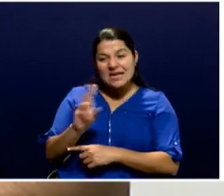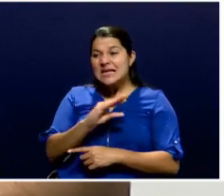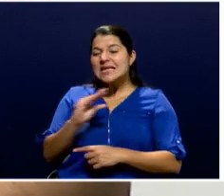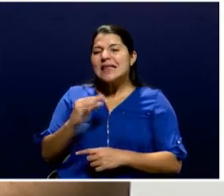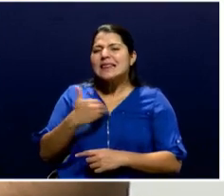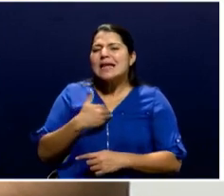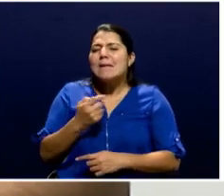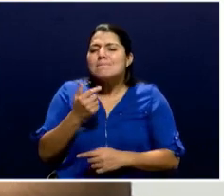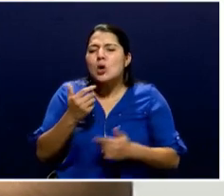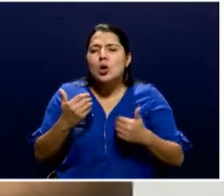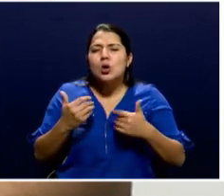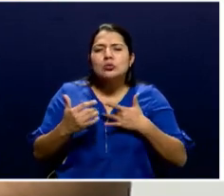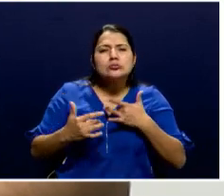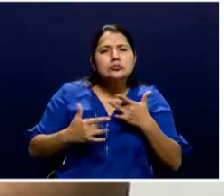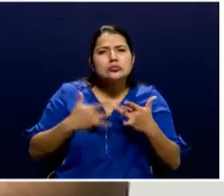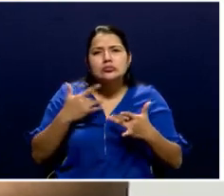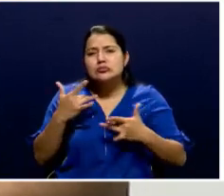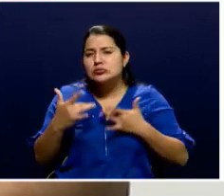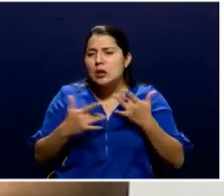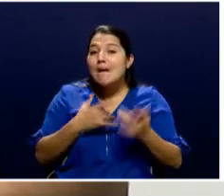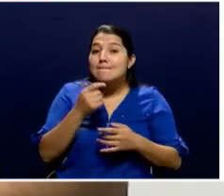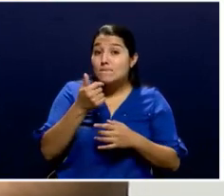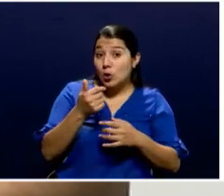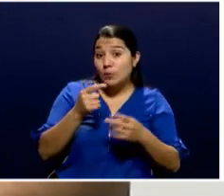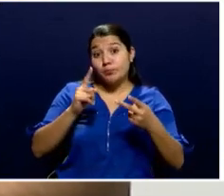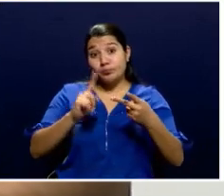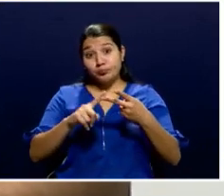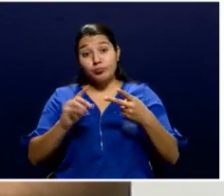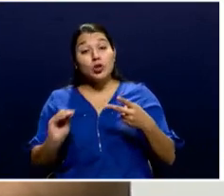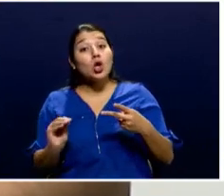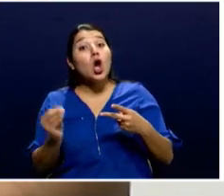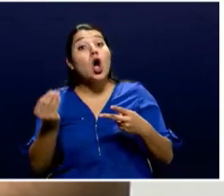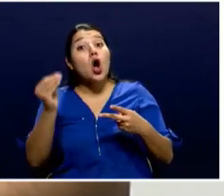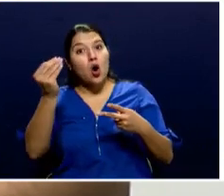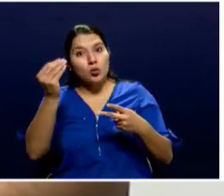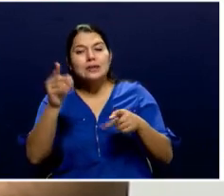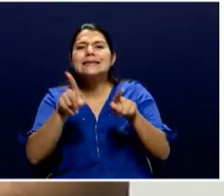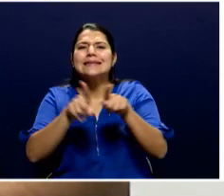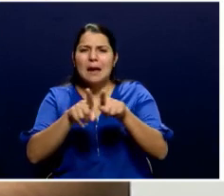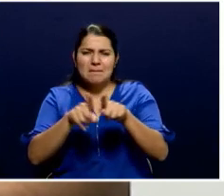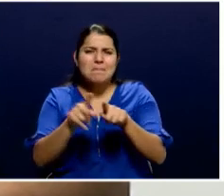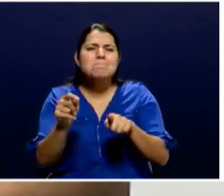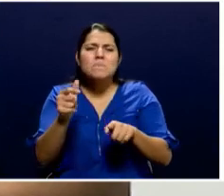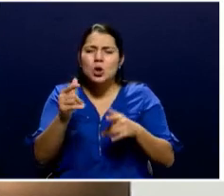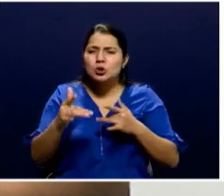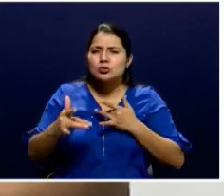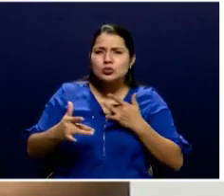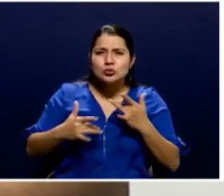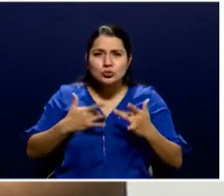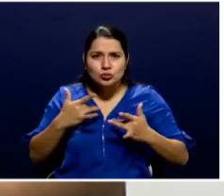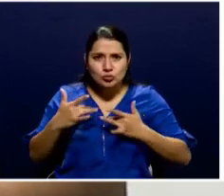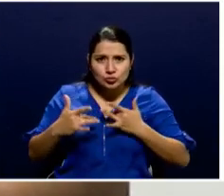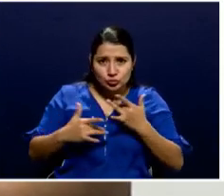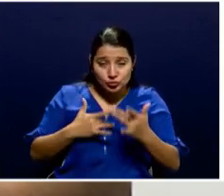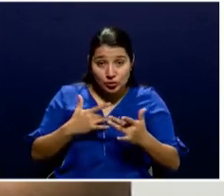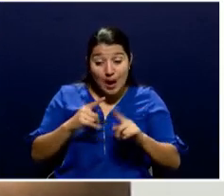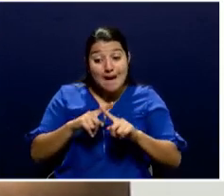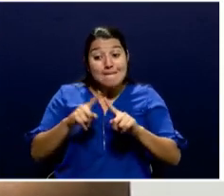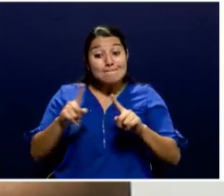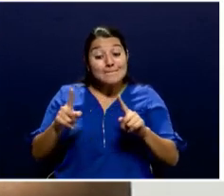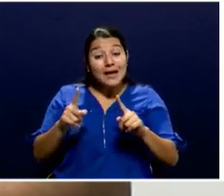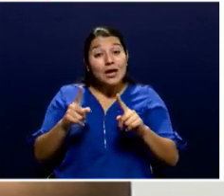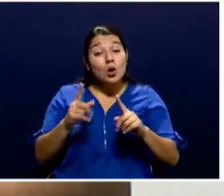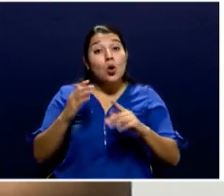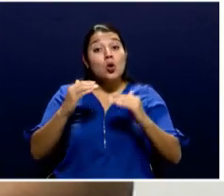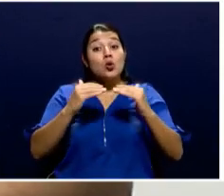sintomatología. Los adultos jóvenes, los adolescentes, también van a tener baja sintomatología. Conforme vamos aumentando en